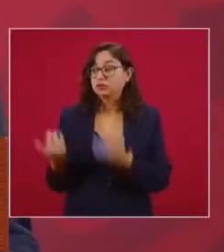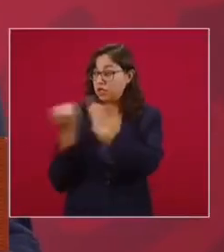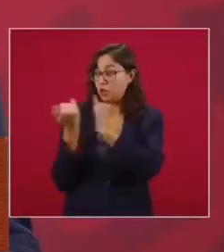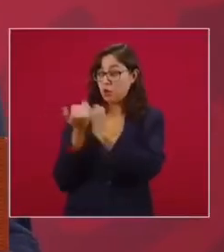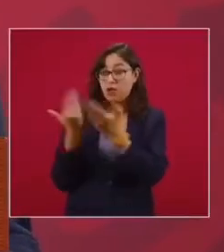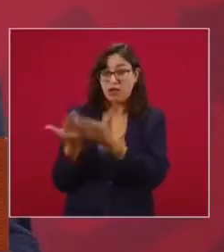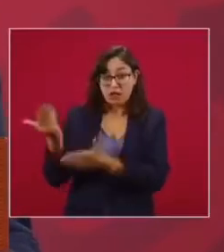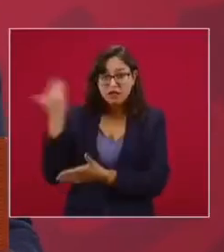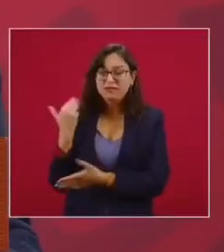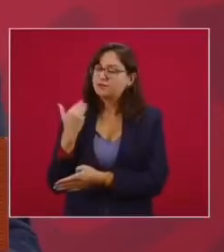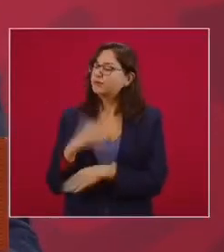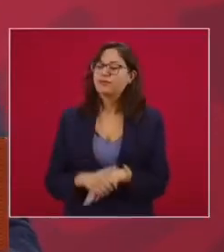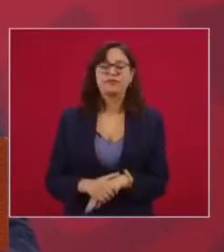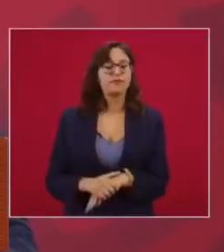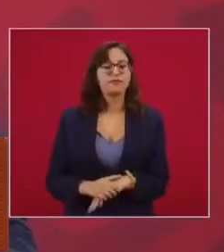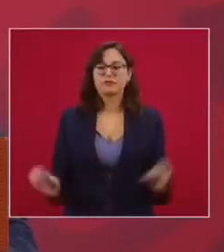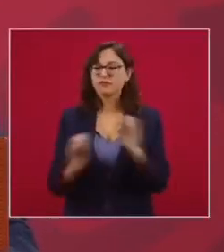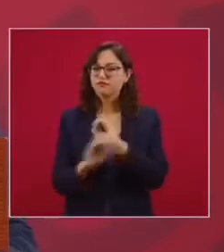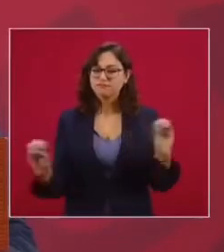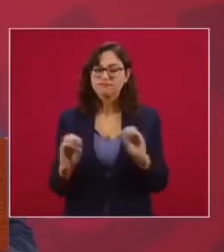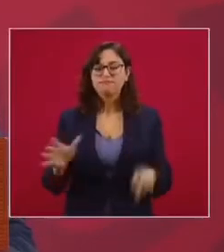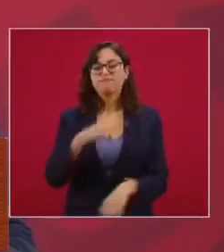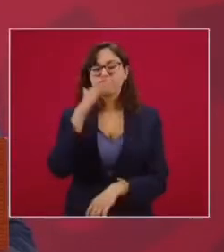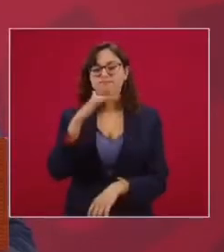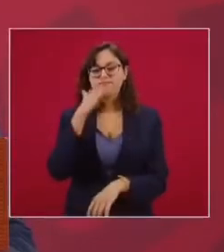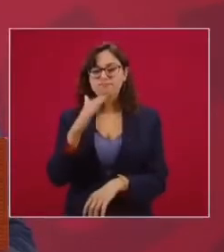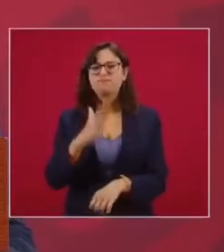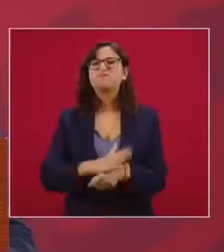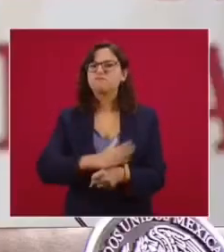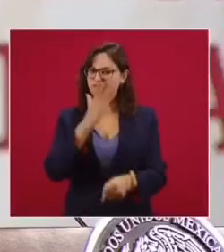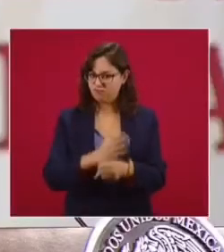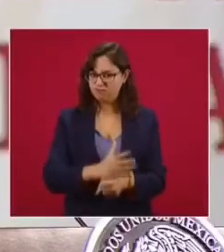corrupción, cero impunidad.